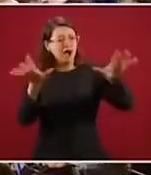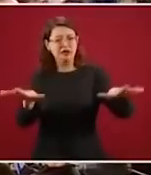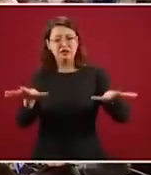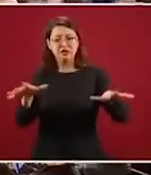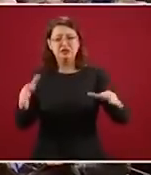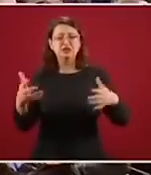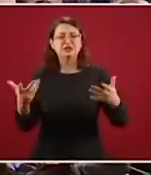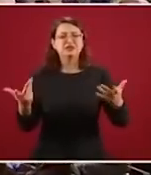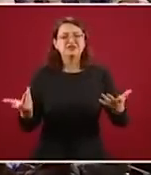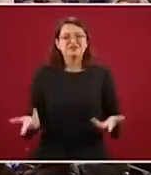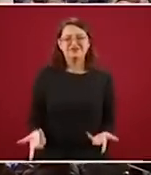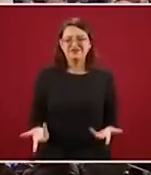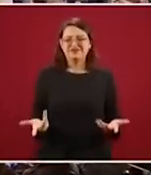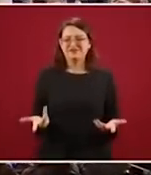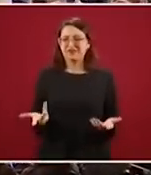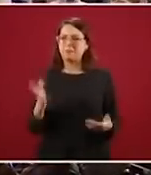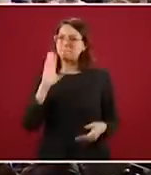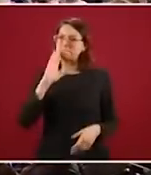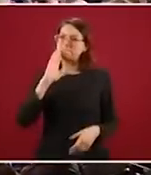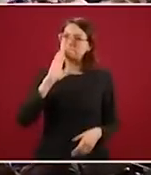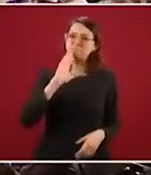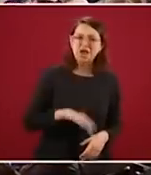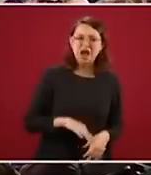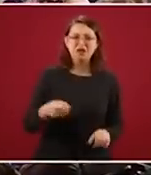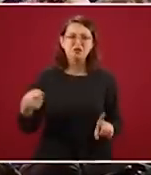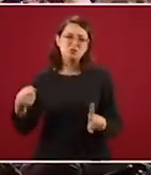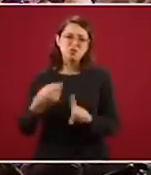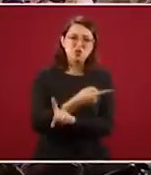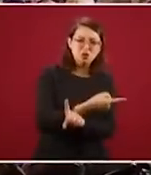sacan de contexto las cosas.